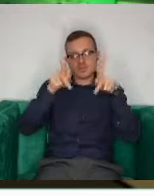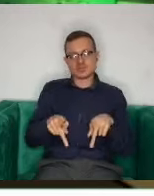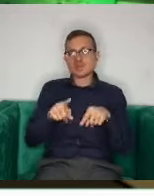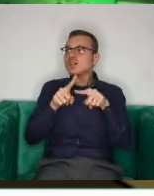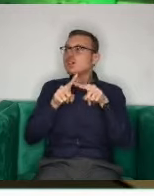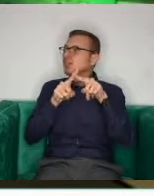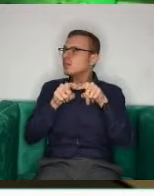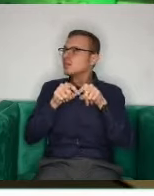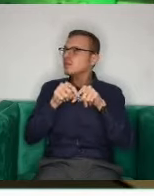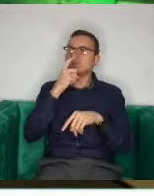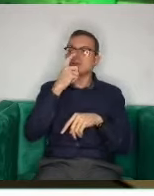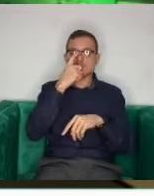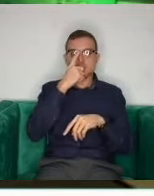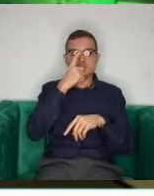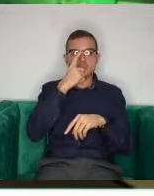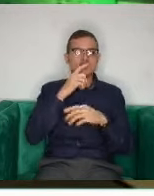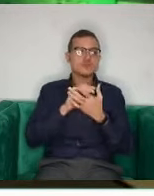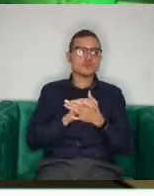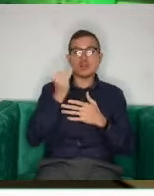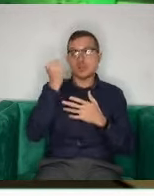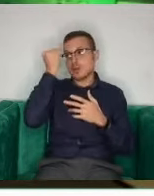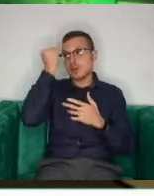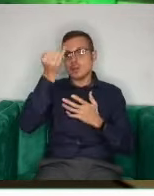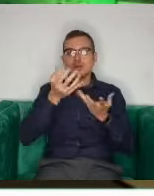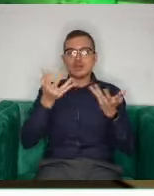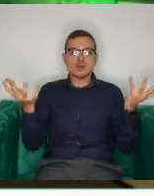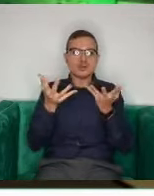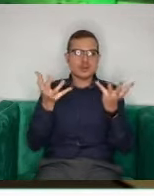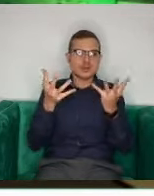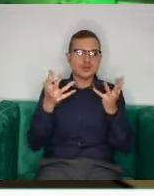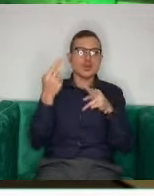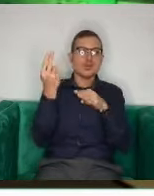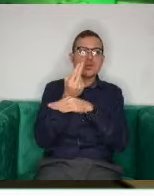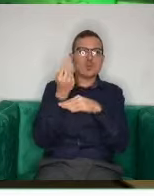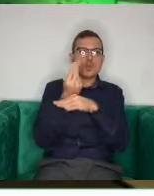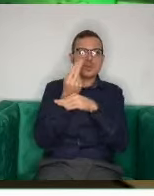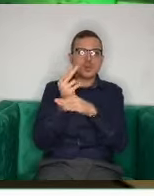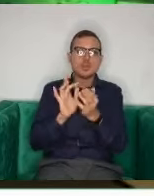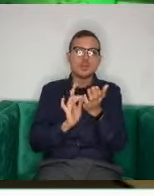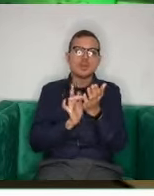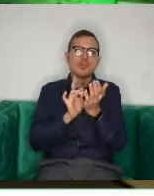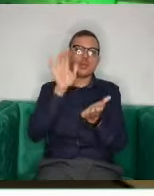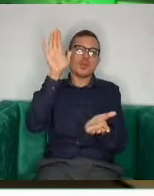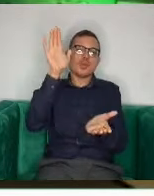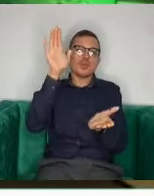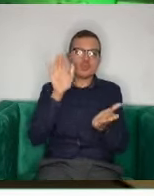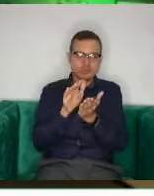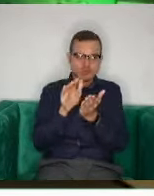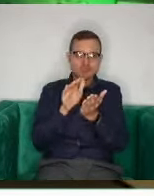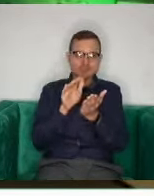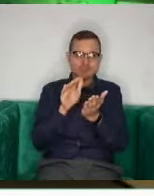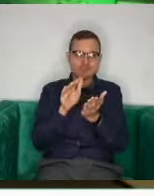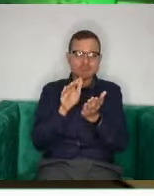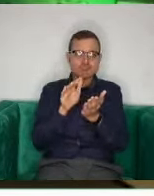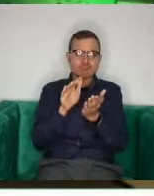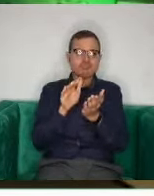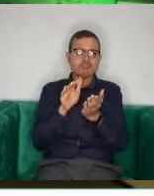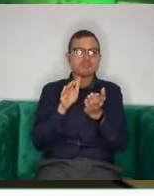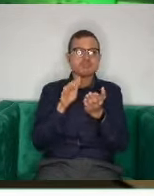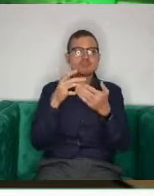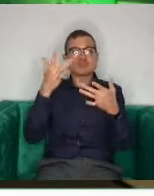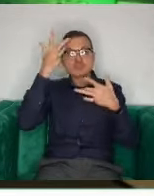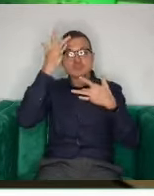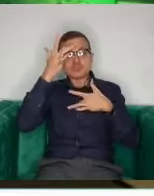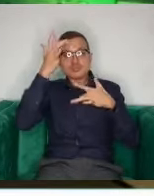consumir menos medicamentos y hacer ejercicio, en algunos casos. Moverse, claro. Porque hay que moverse. Vamos a hablar un poco de las condiciones autoinmunes. Para usted, ¿qué es una